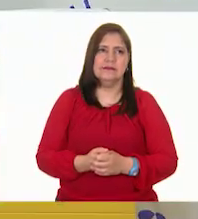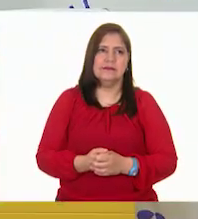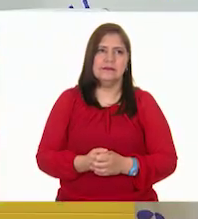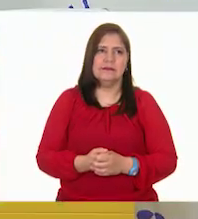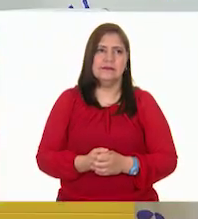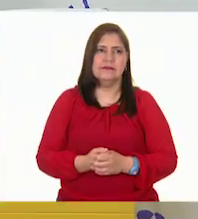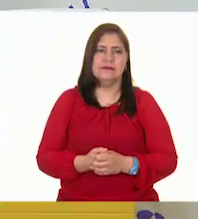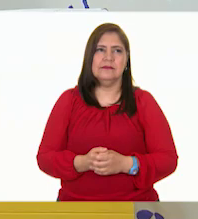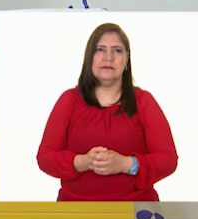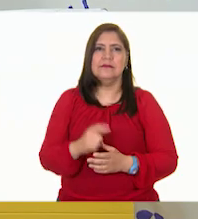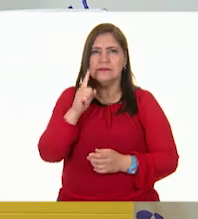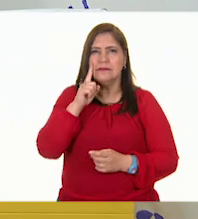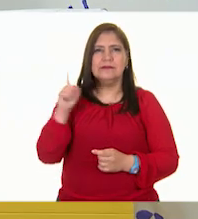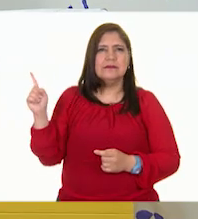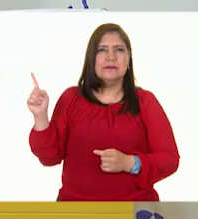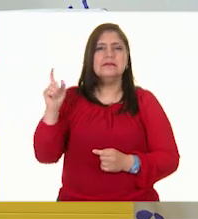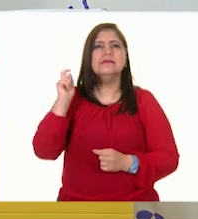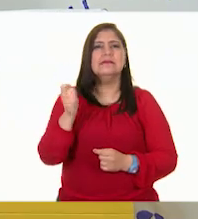¿Qué